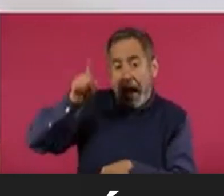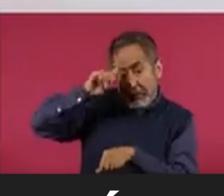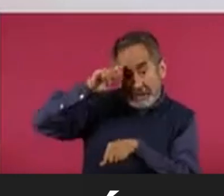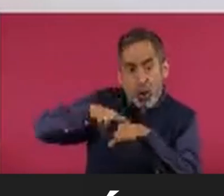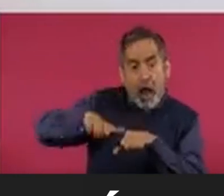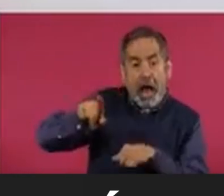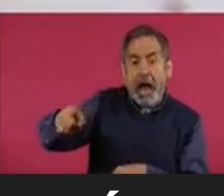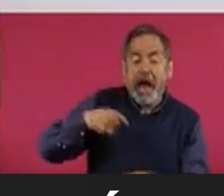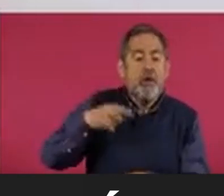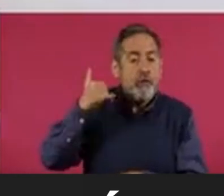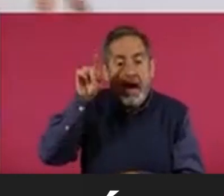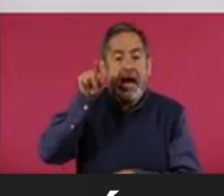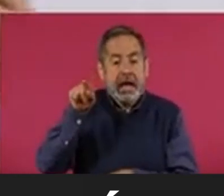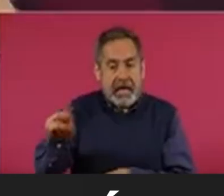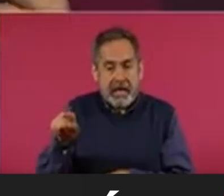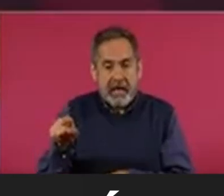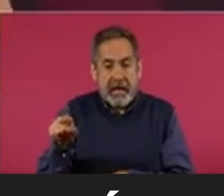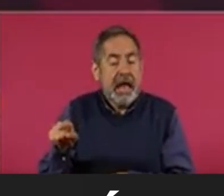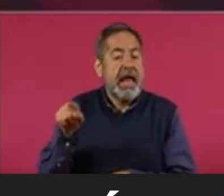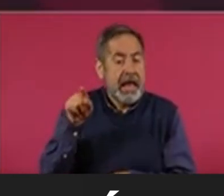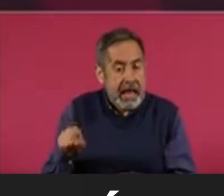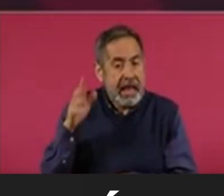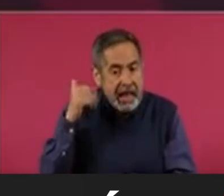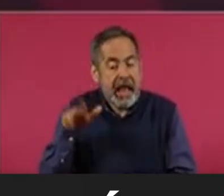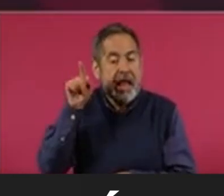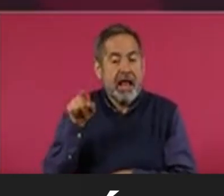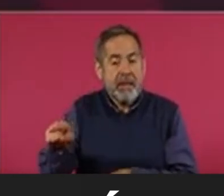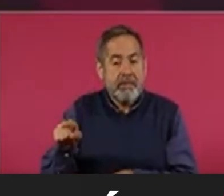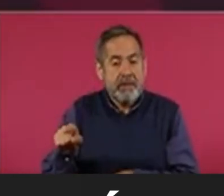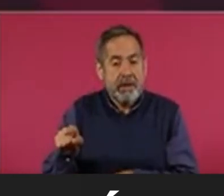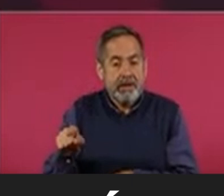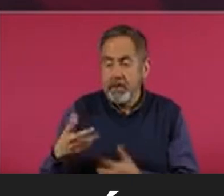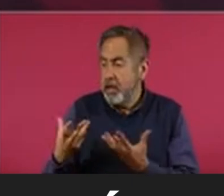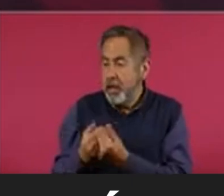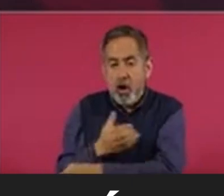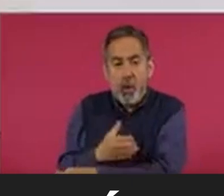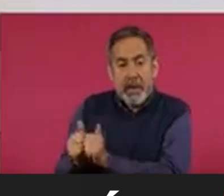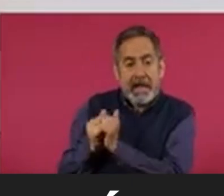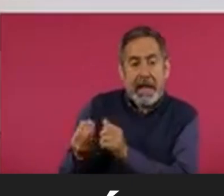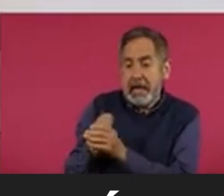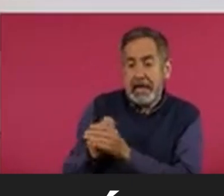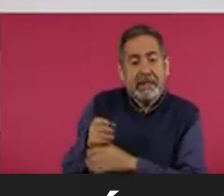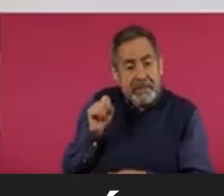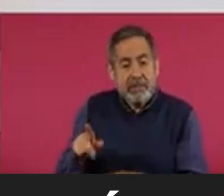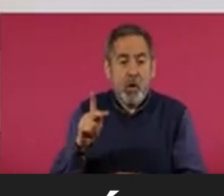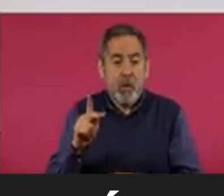tesis fue quien había sido mi compañera de clases, Paulina